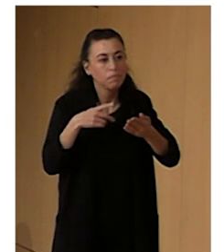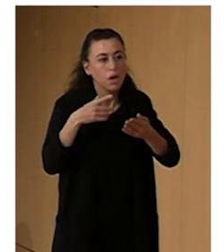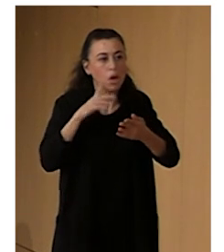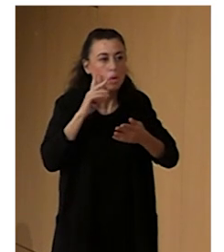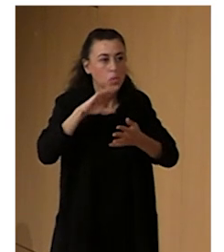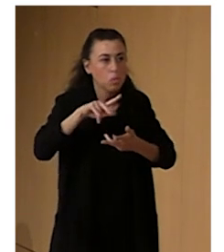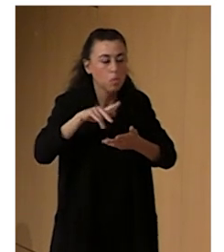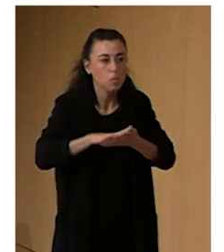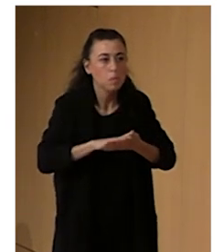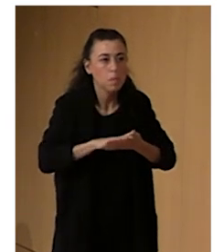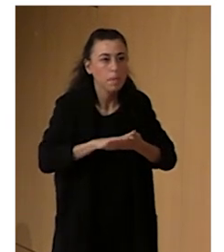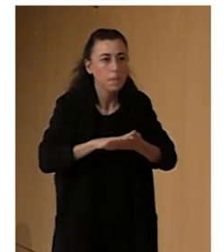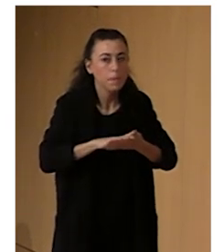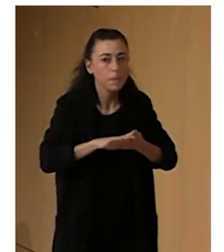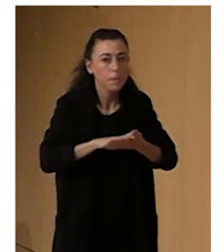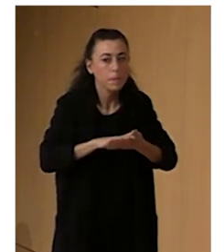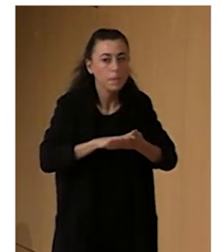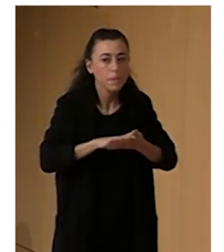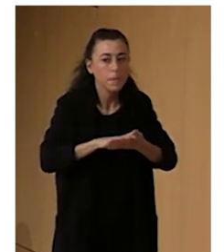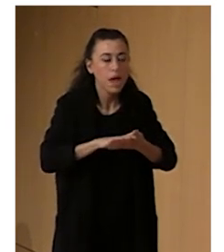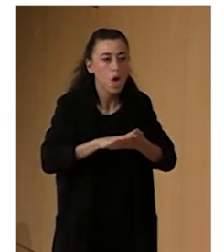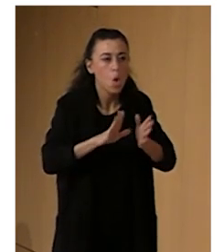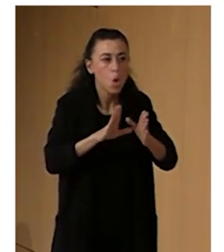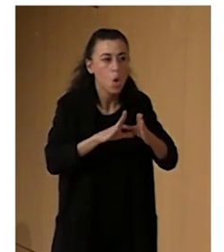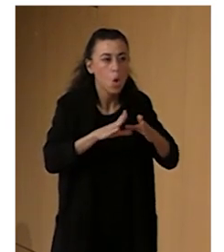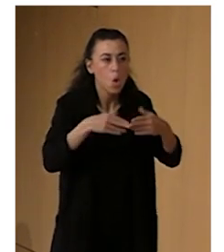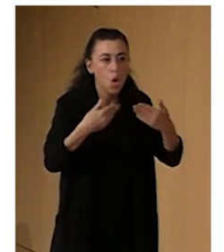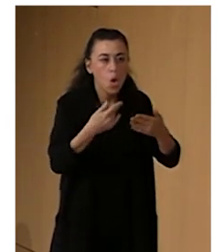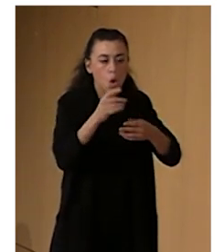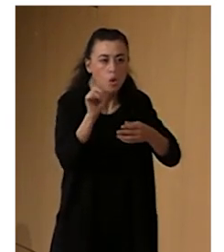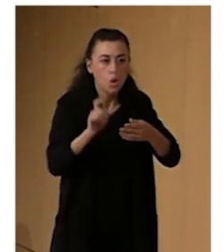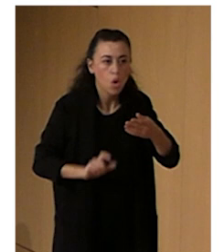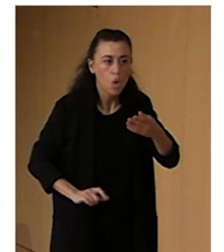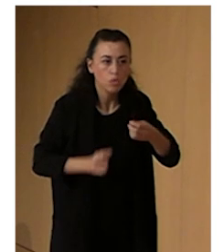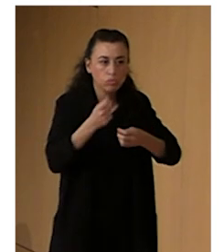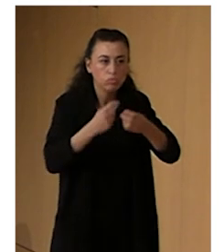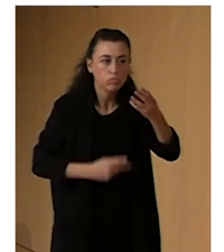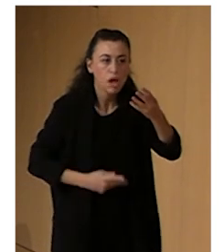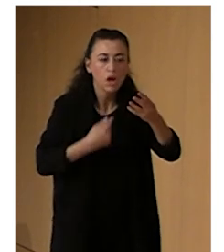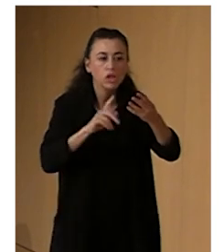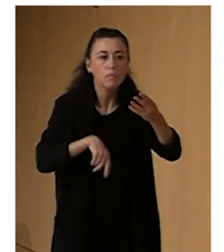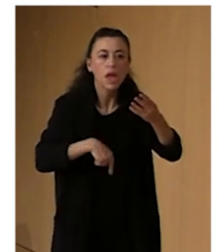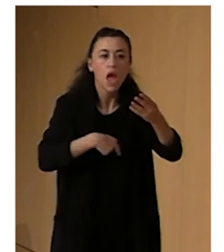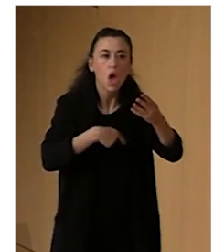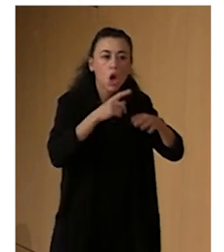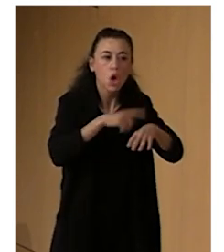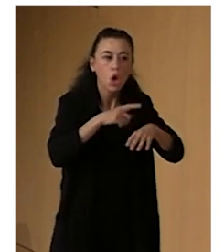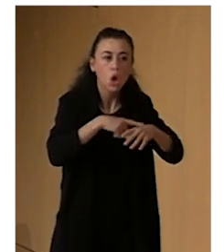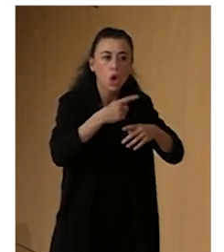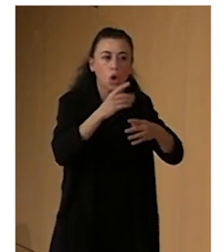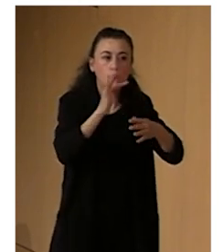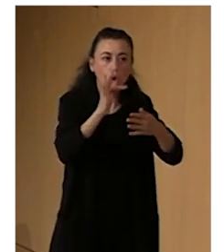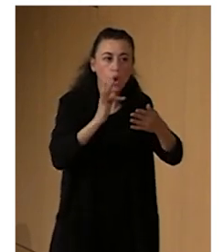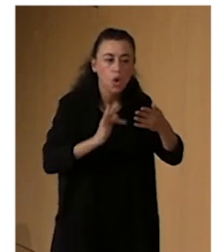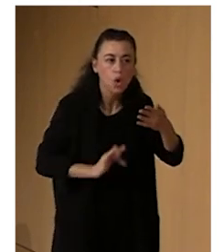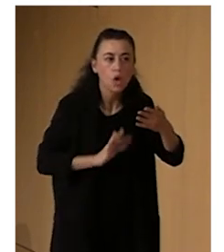el el fenómeno Perdón en fin cronología porque una de las cosas curiosas no de las fake